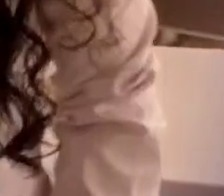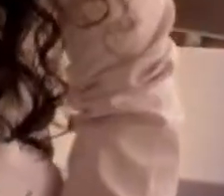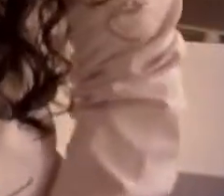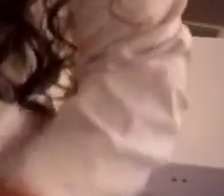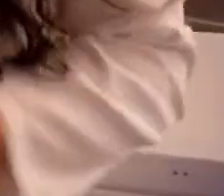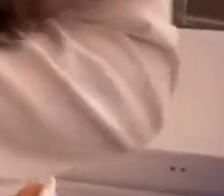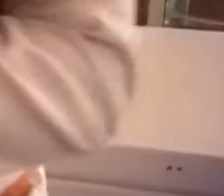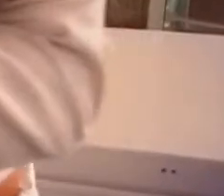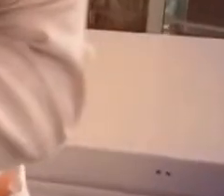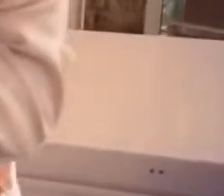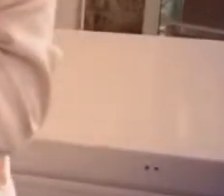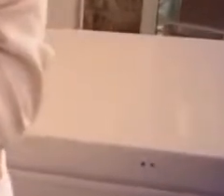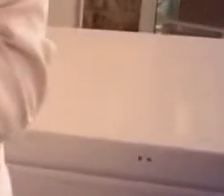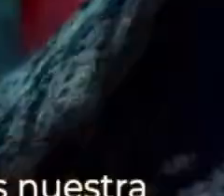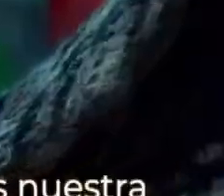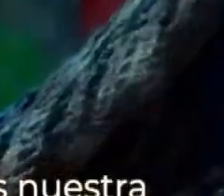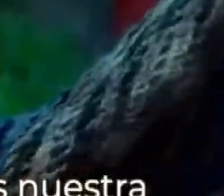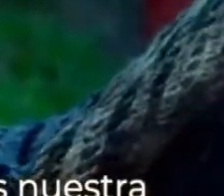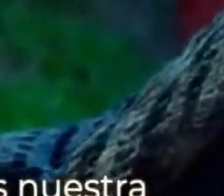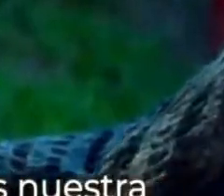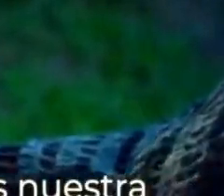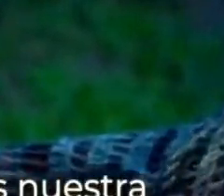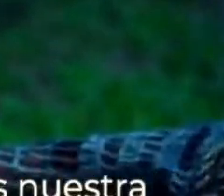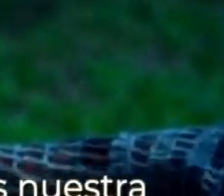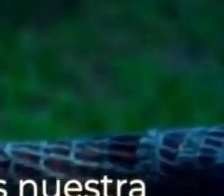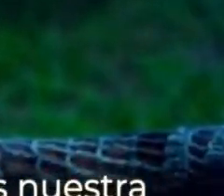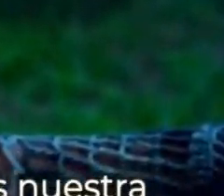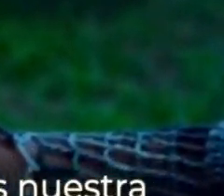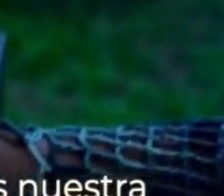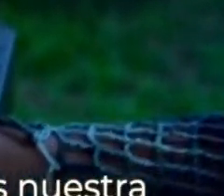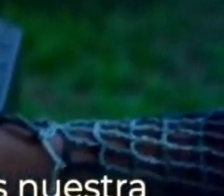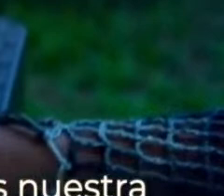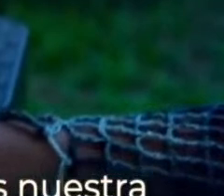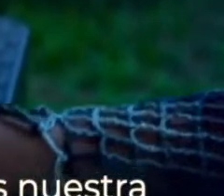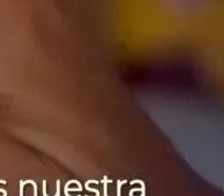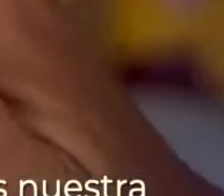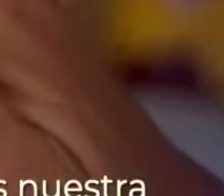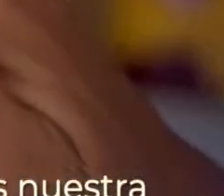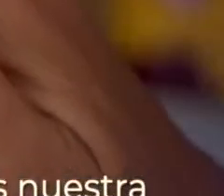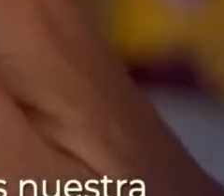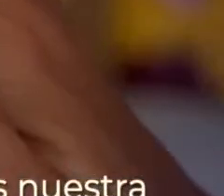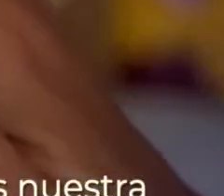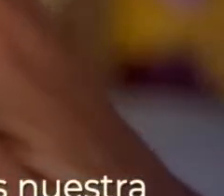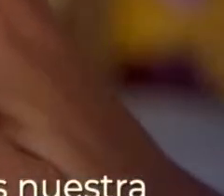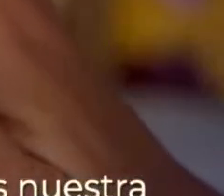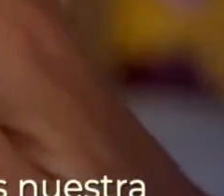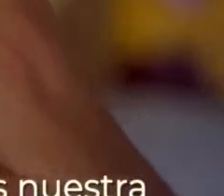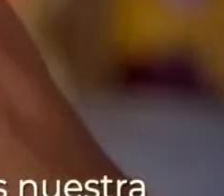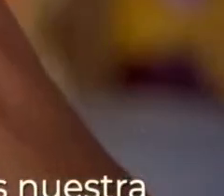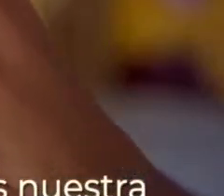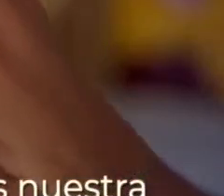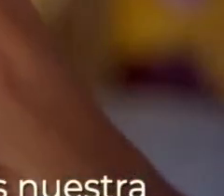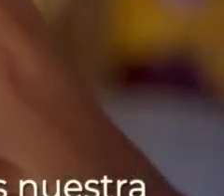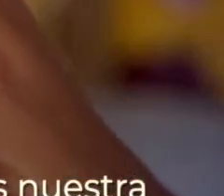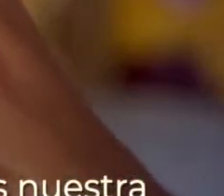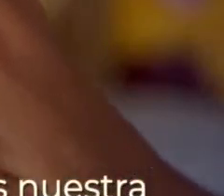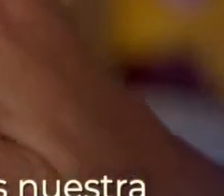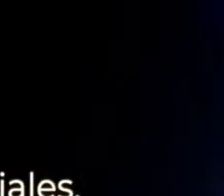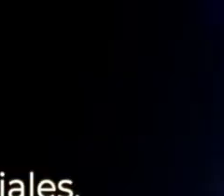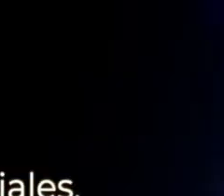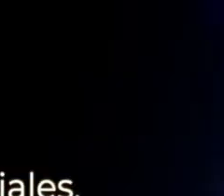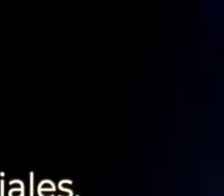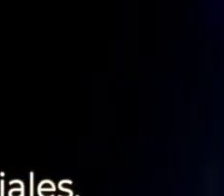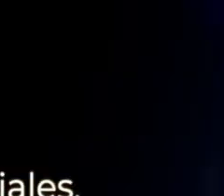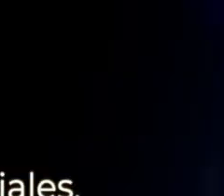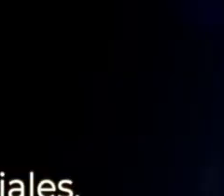como lo son los mercados campesinos, como tenemos la red de abastecimiento, que es nuestra plataforma digital para venta de productos a nivel